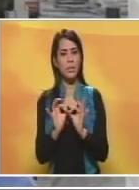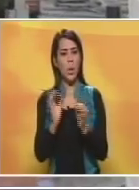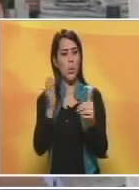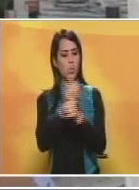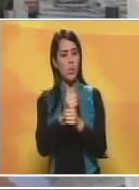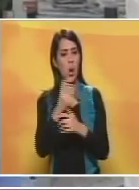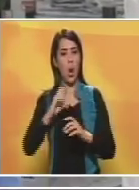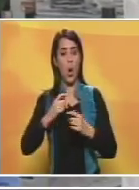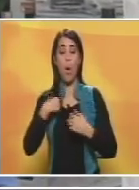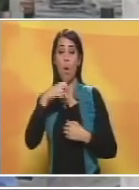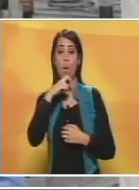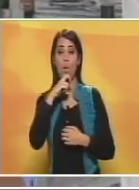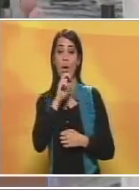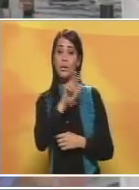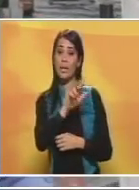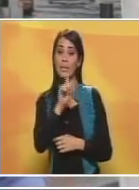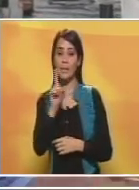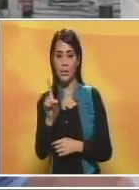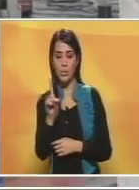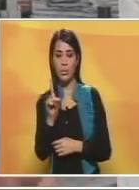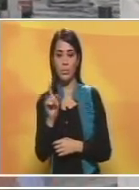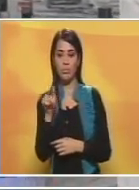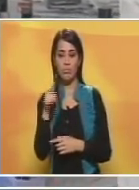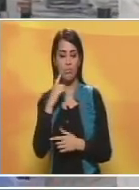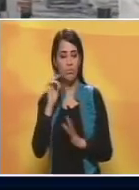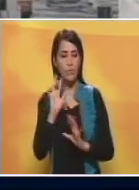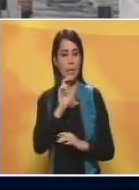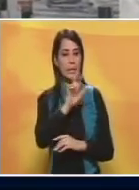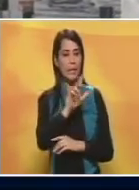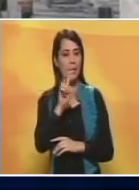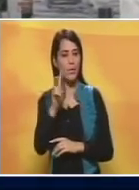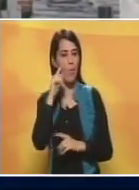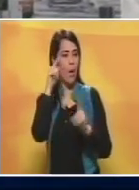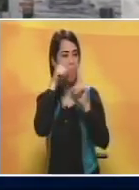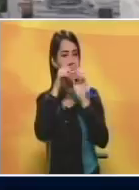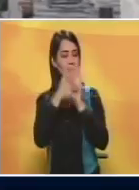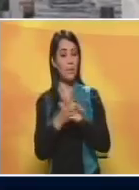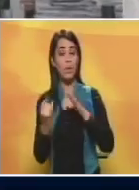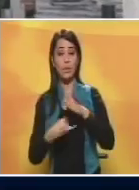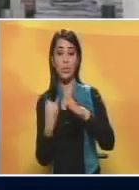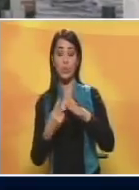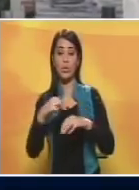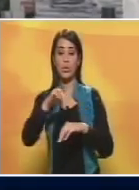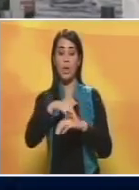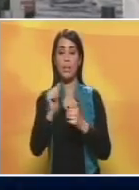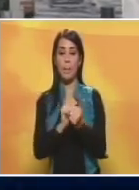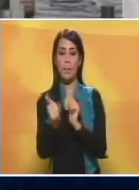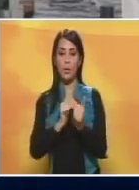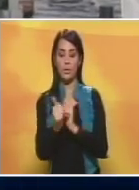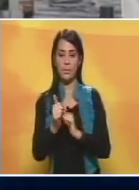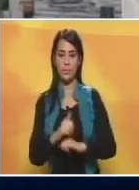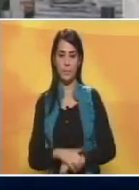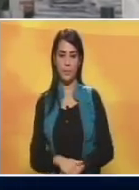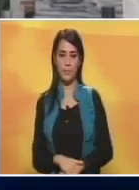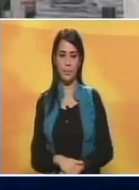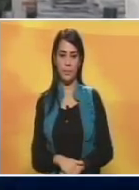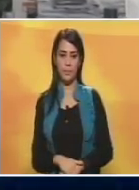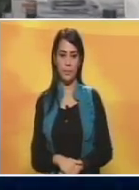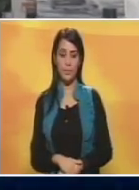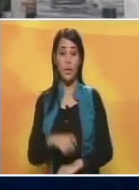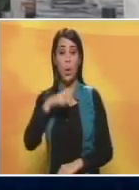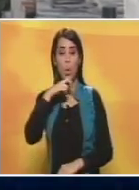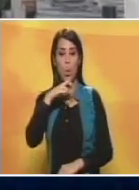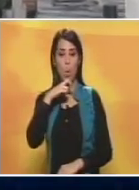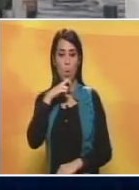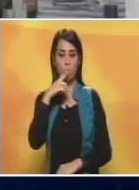oros más. Hay 31 de momento, 32 es la proyección ajustada del Instituto Nacional del Deporte y del Comité Olímpico Venezolano. El oro